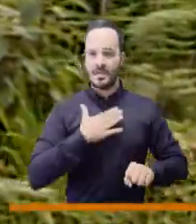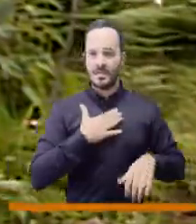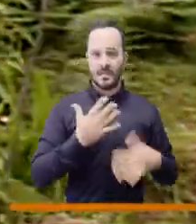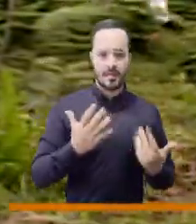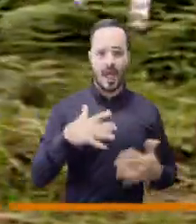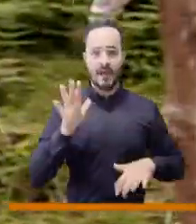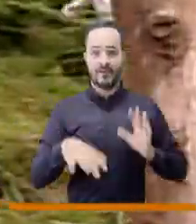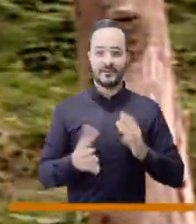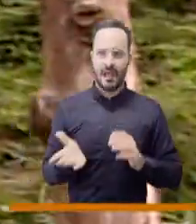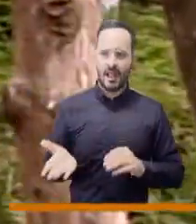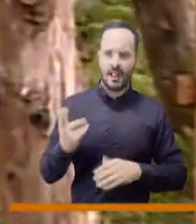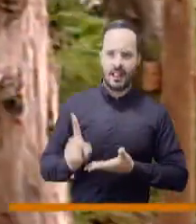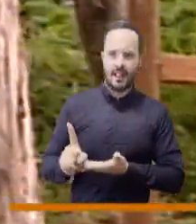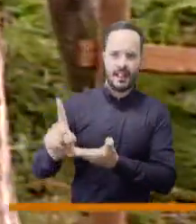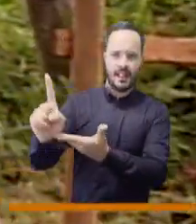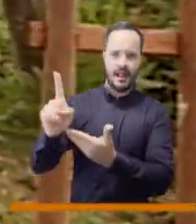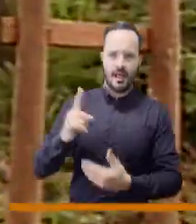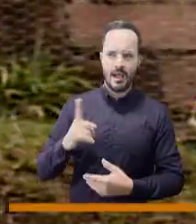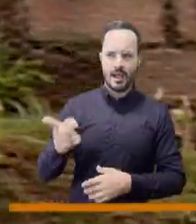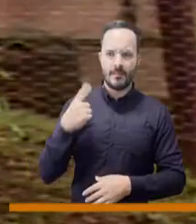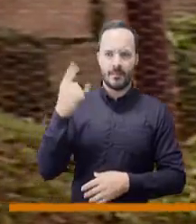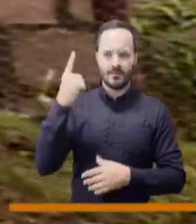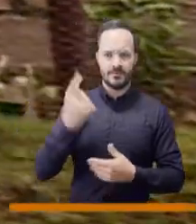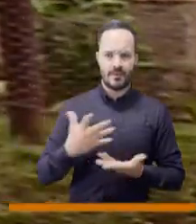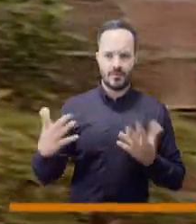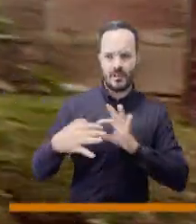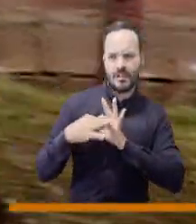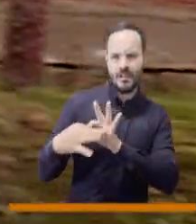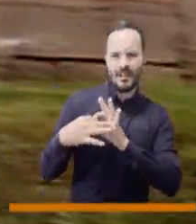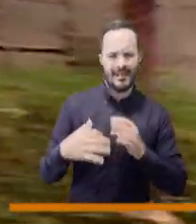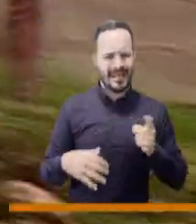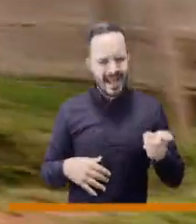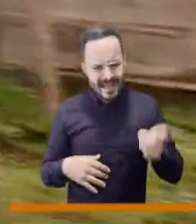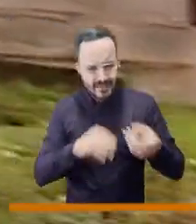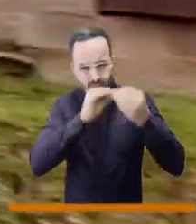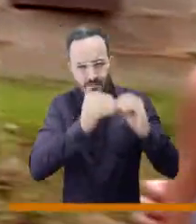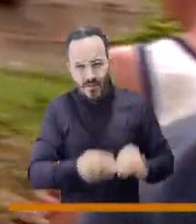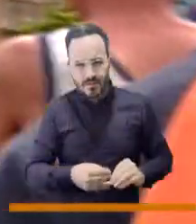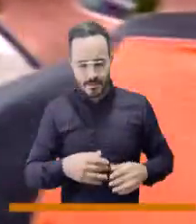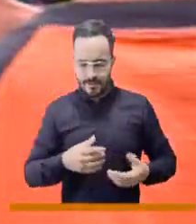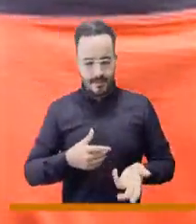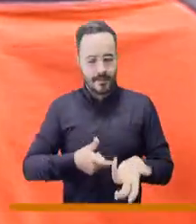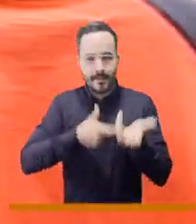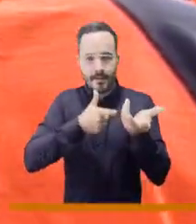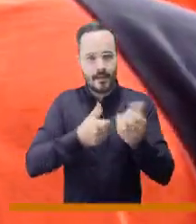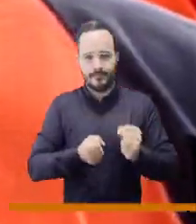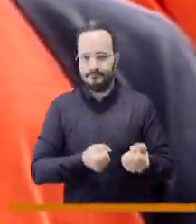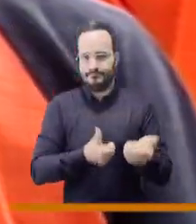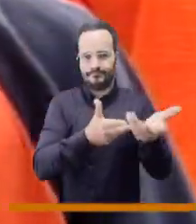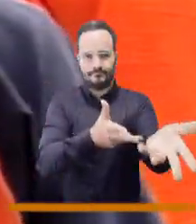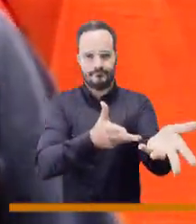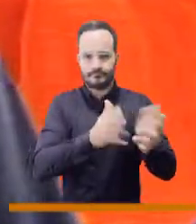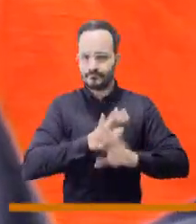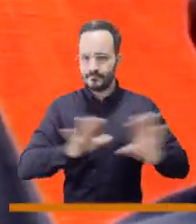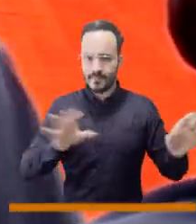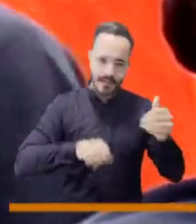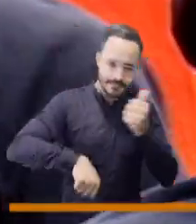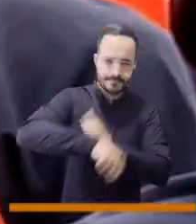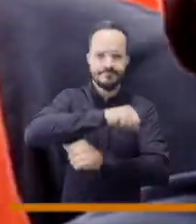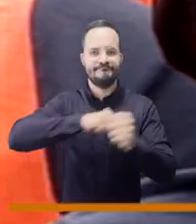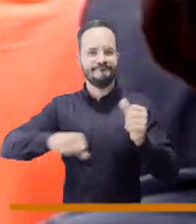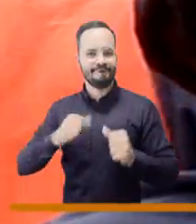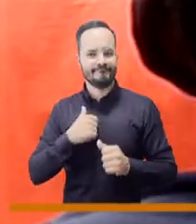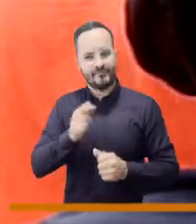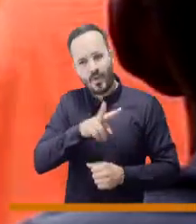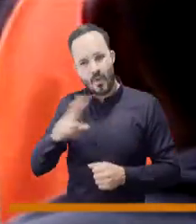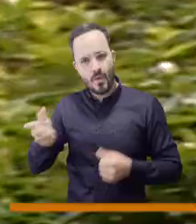las ciudades y que ponen políticos, pues entreguen sus armas y se generen unos